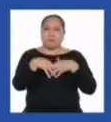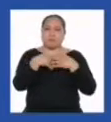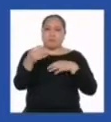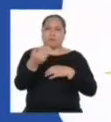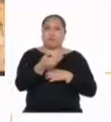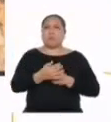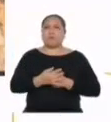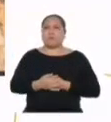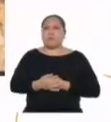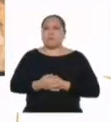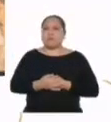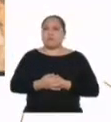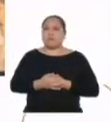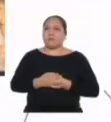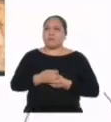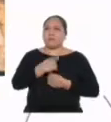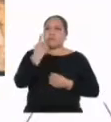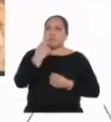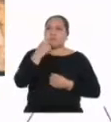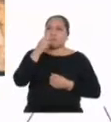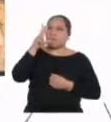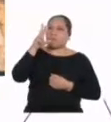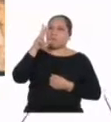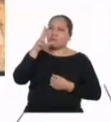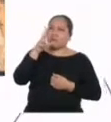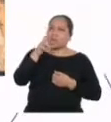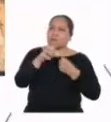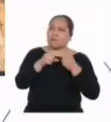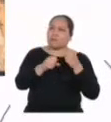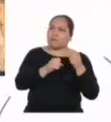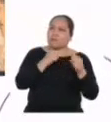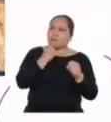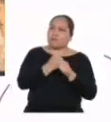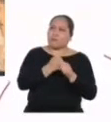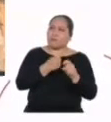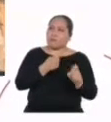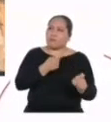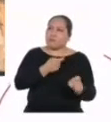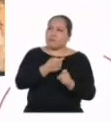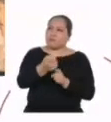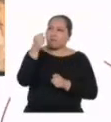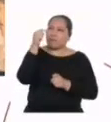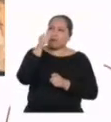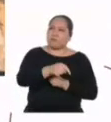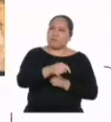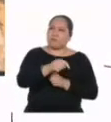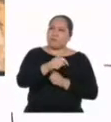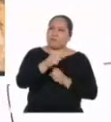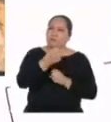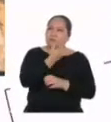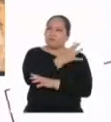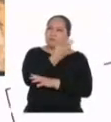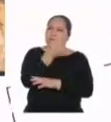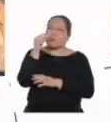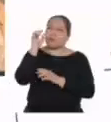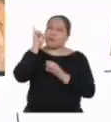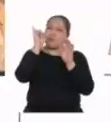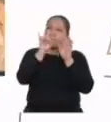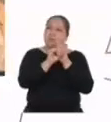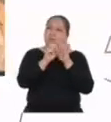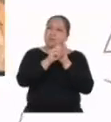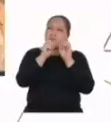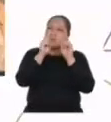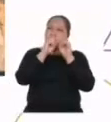equipos. ¿En solo 3 años se le hizo tanto daño a nuestra Amazonía? La imagen es muy clara,